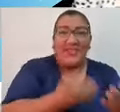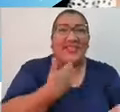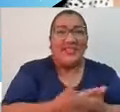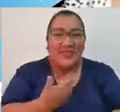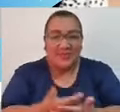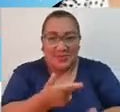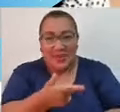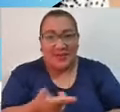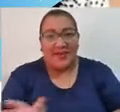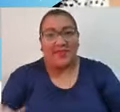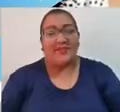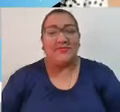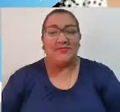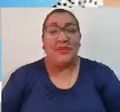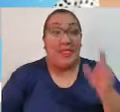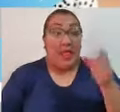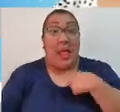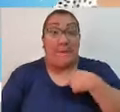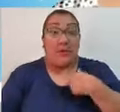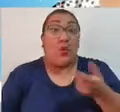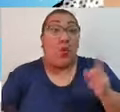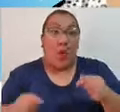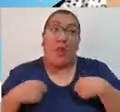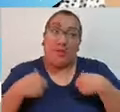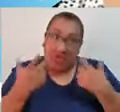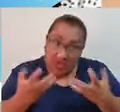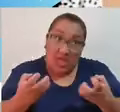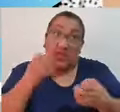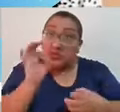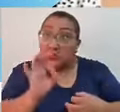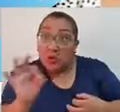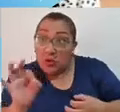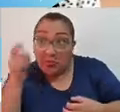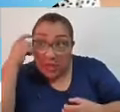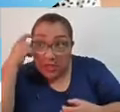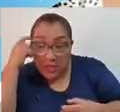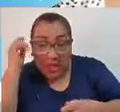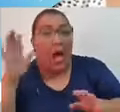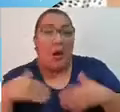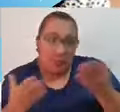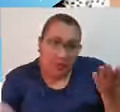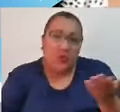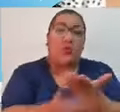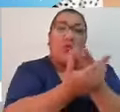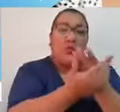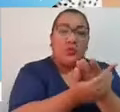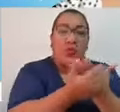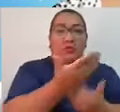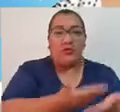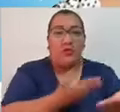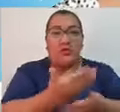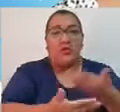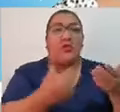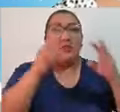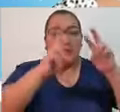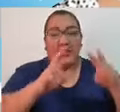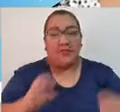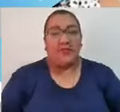probatorio en la declaración de la víctima, solo si la víctima también lo considera que deba ir en el procedimiento de investigación.